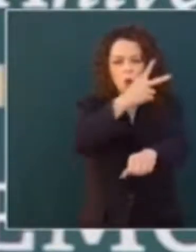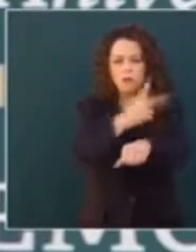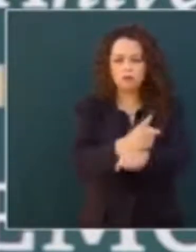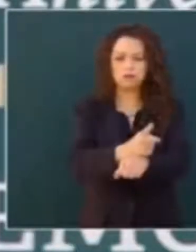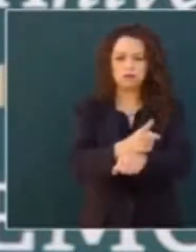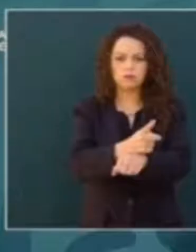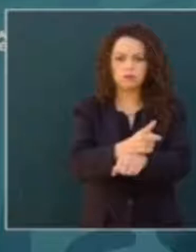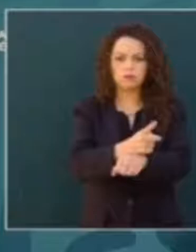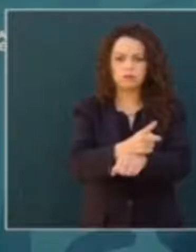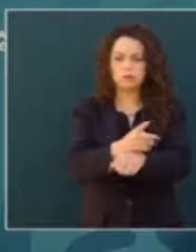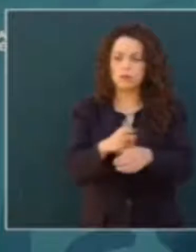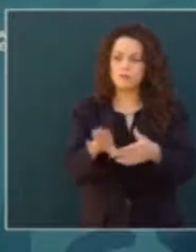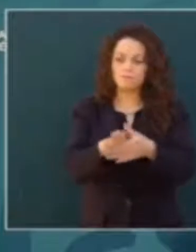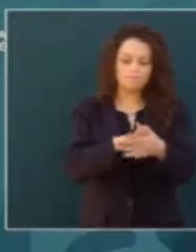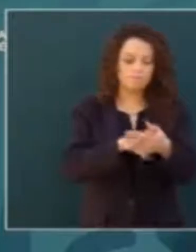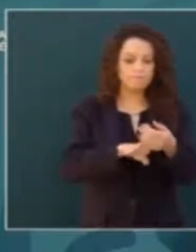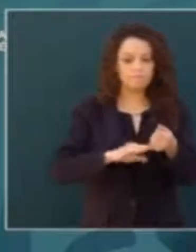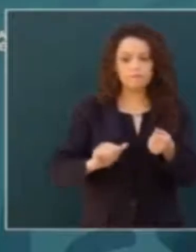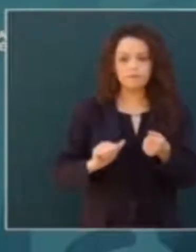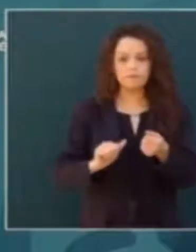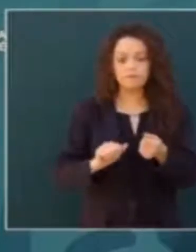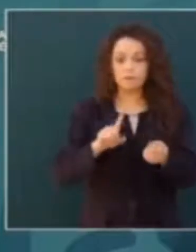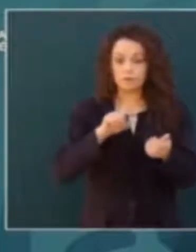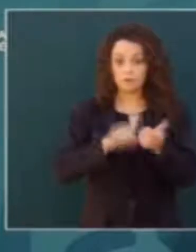Venció al bando conservador,